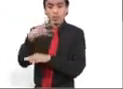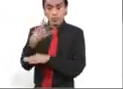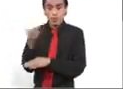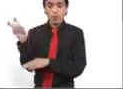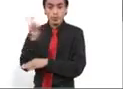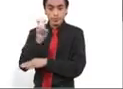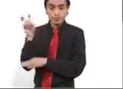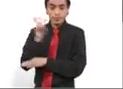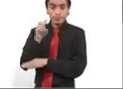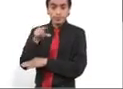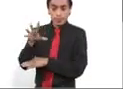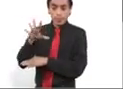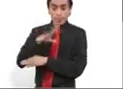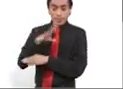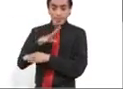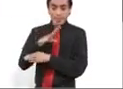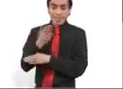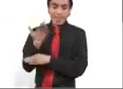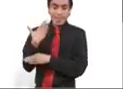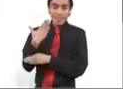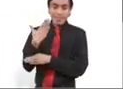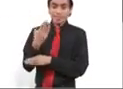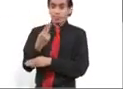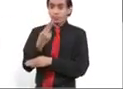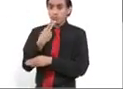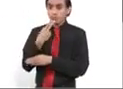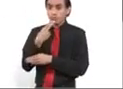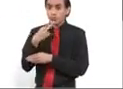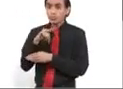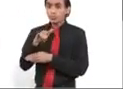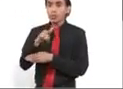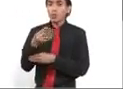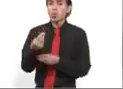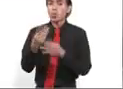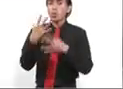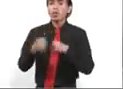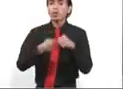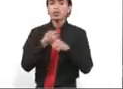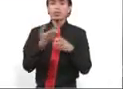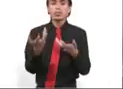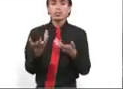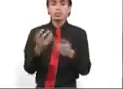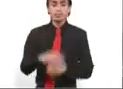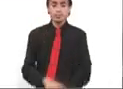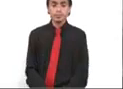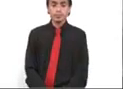micros que operaron, ¿por cuántos años? A ver si nos platica.